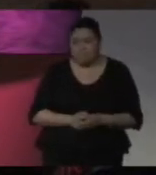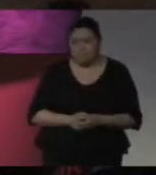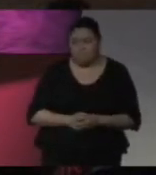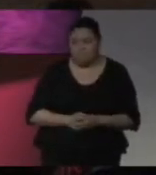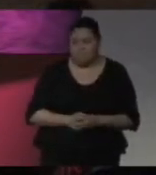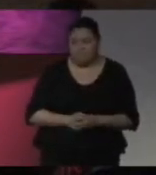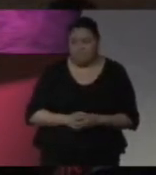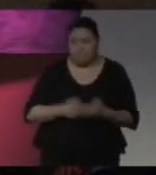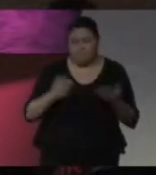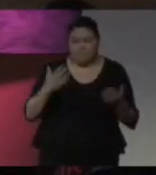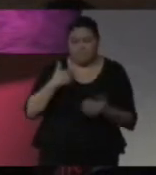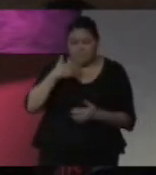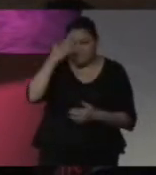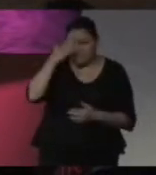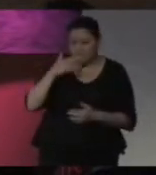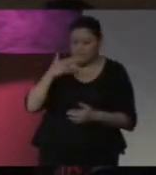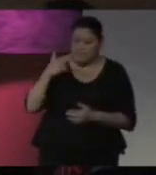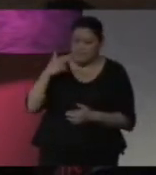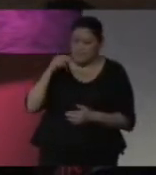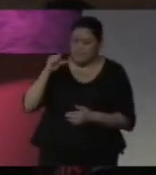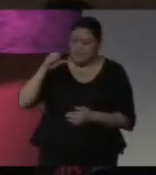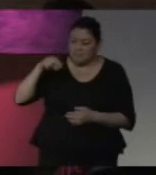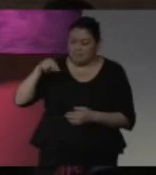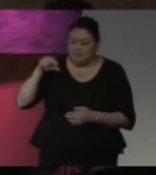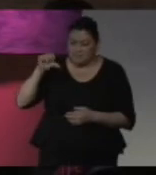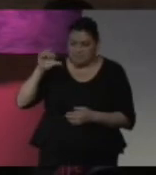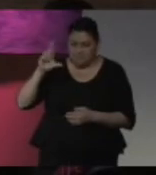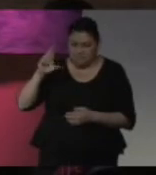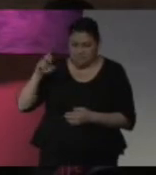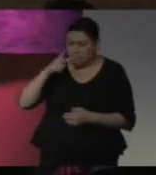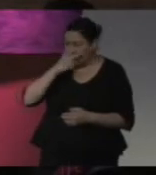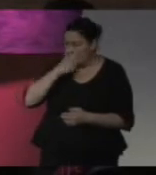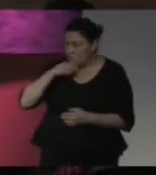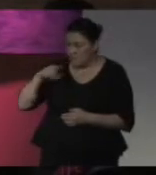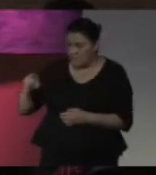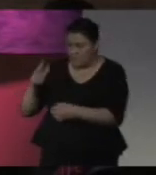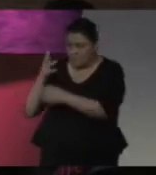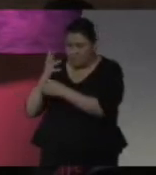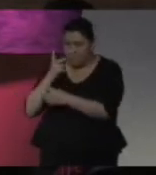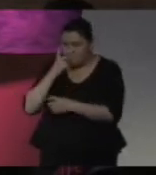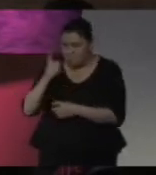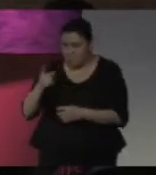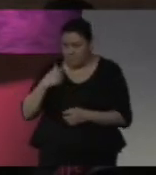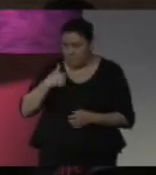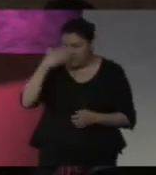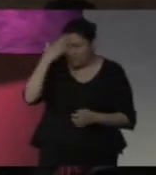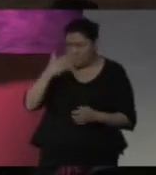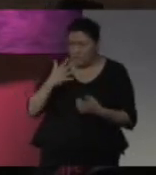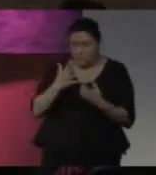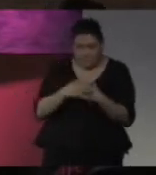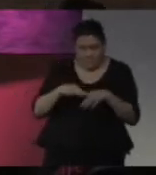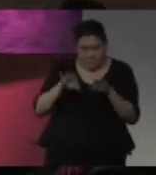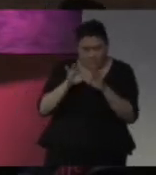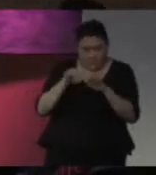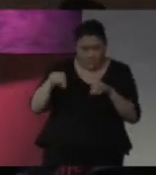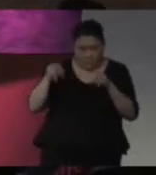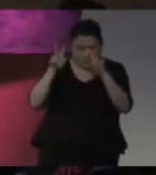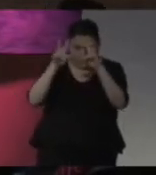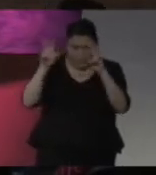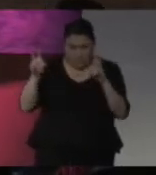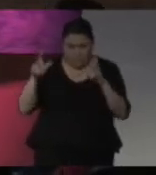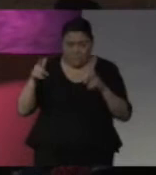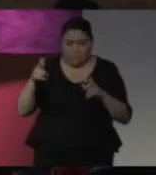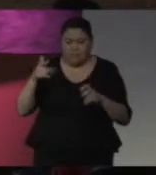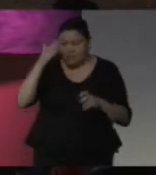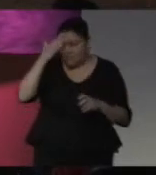Quiero citar a Hannah Arendt, creo que es una persona que trasciende mucho en estos temas también, tanto de la